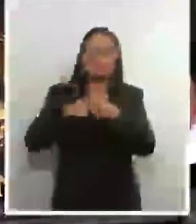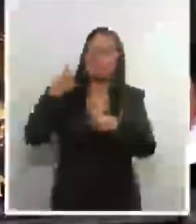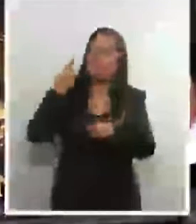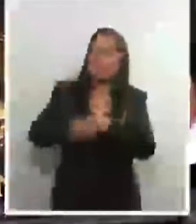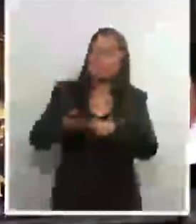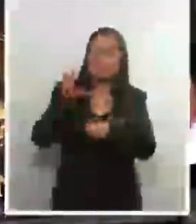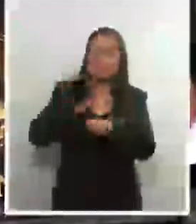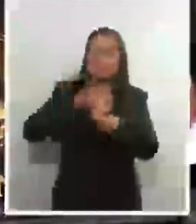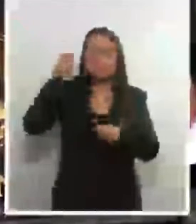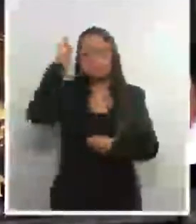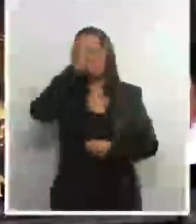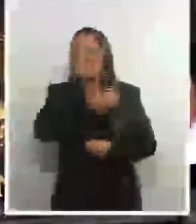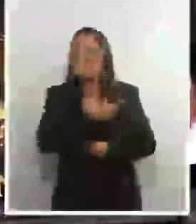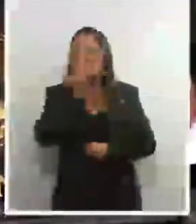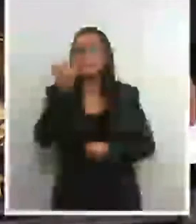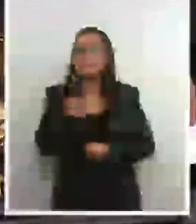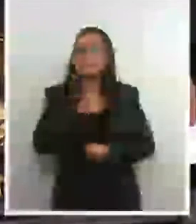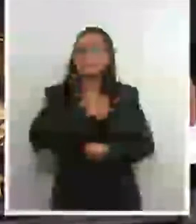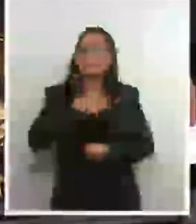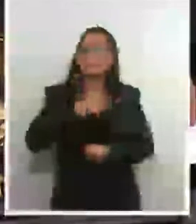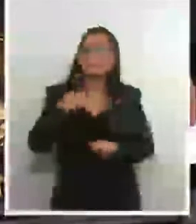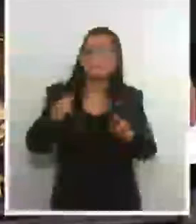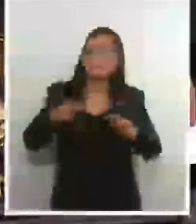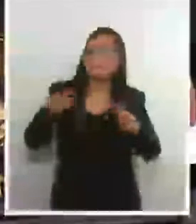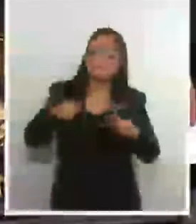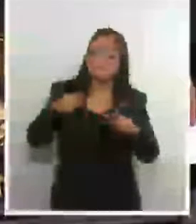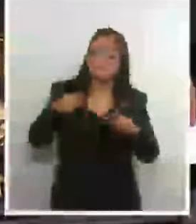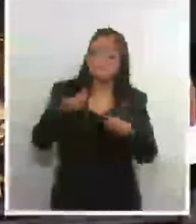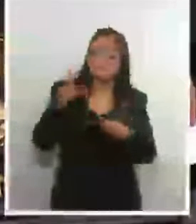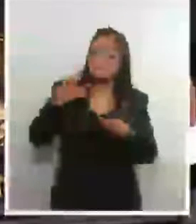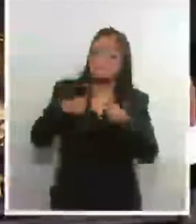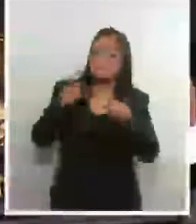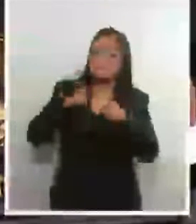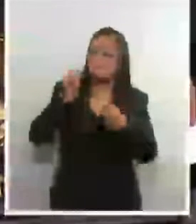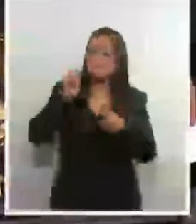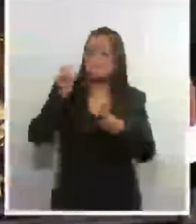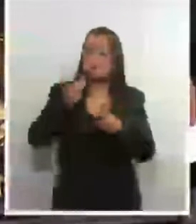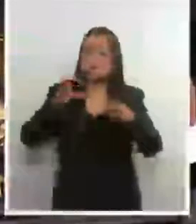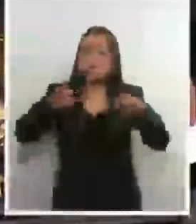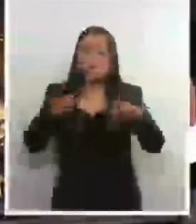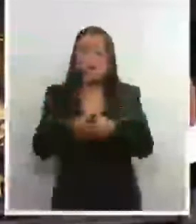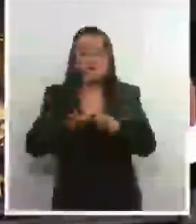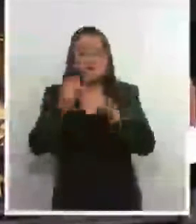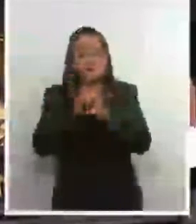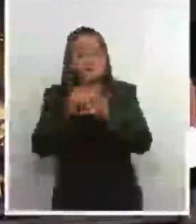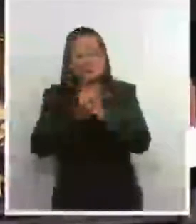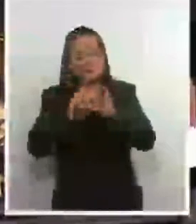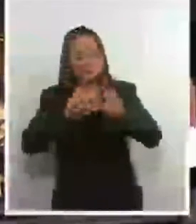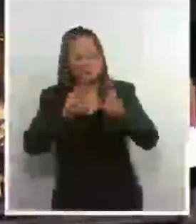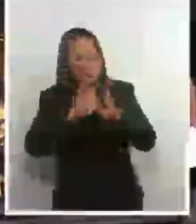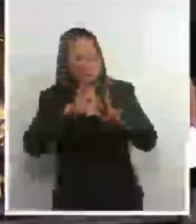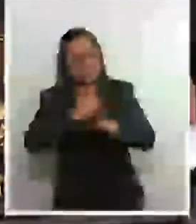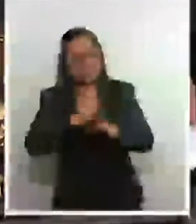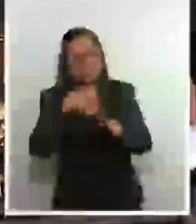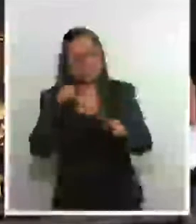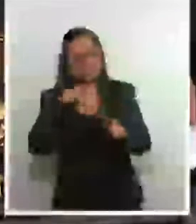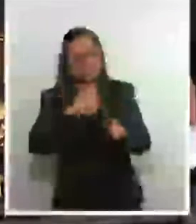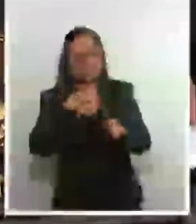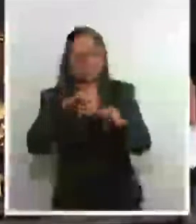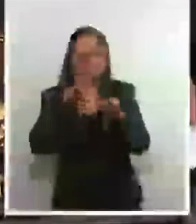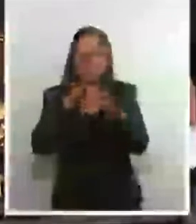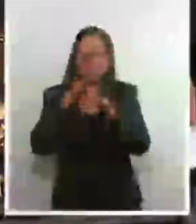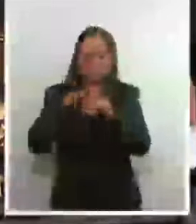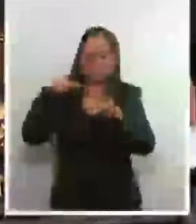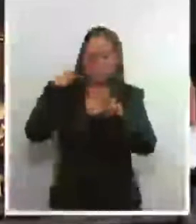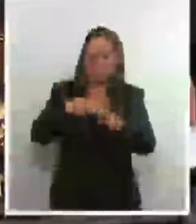delitos complejos y contará con personal multidisciplinario capacitado específicamente para cumplir